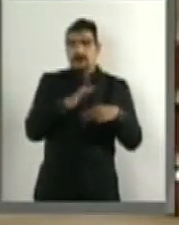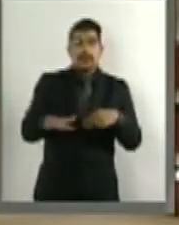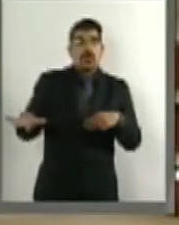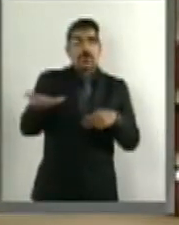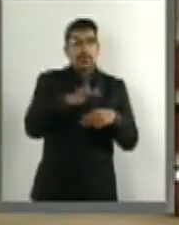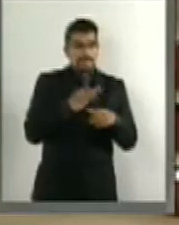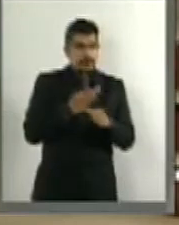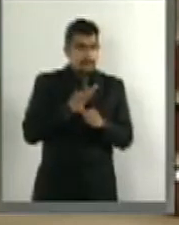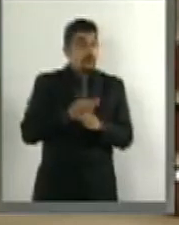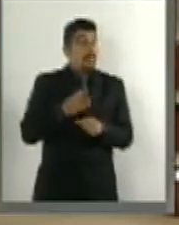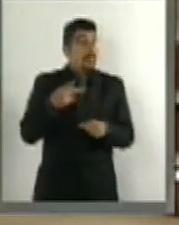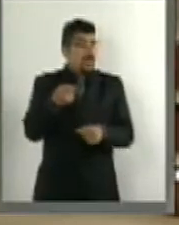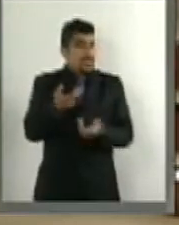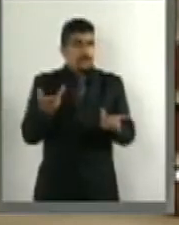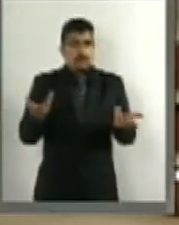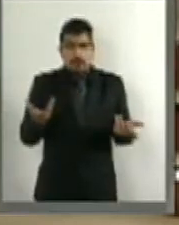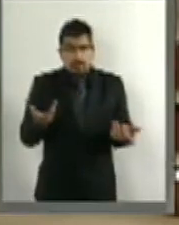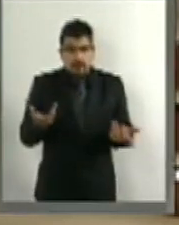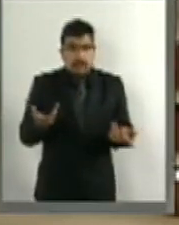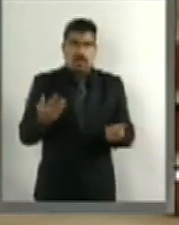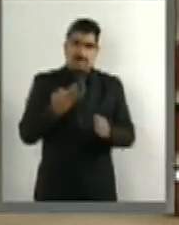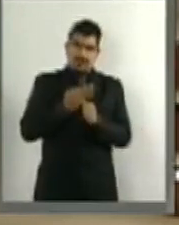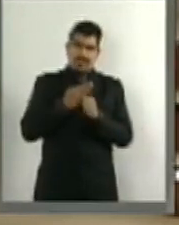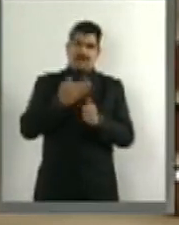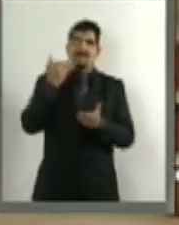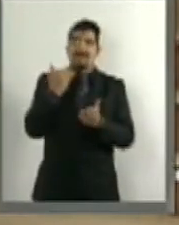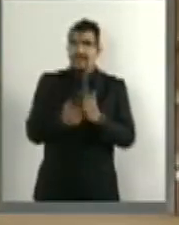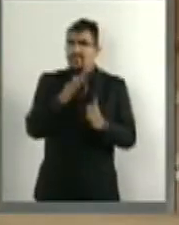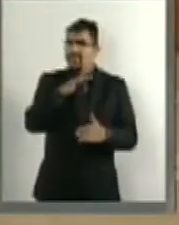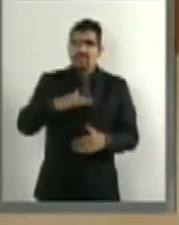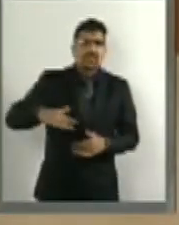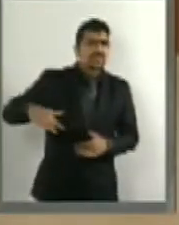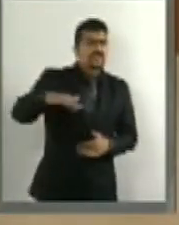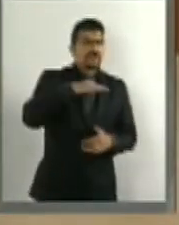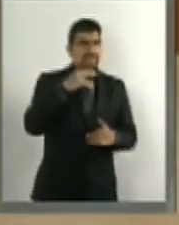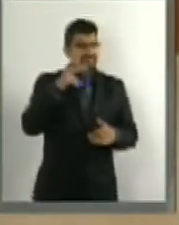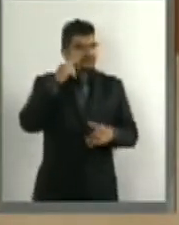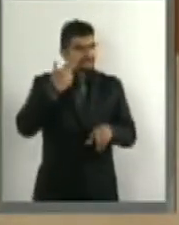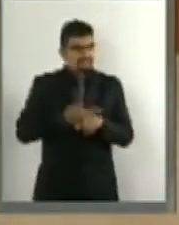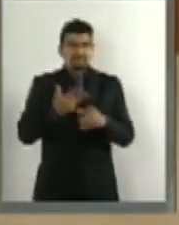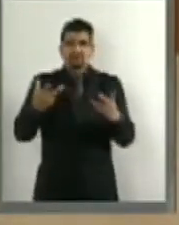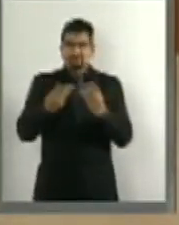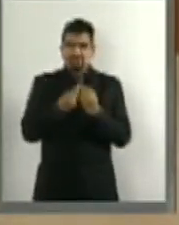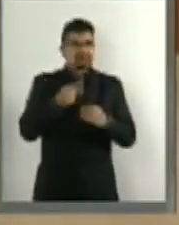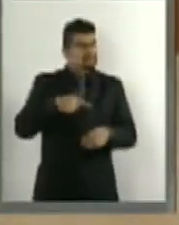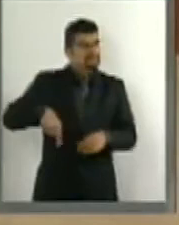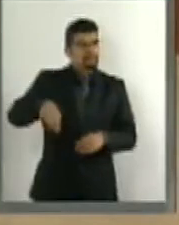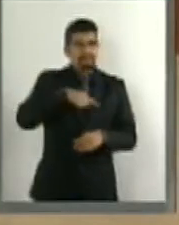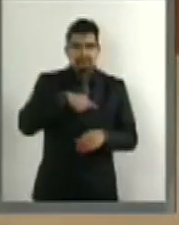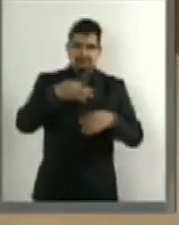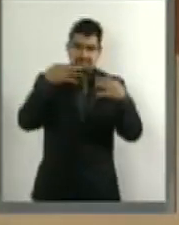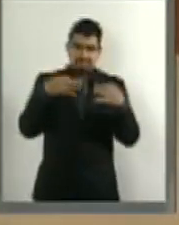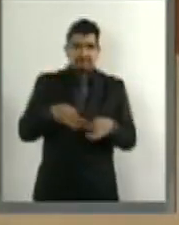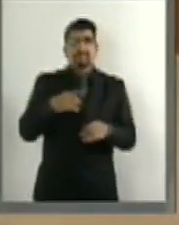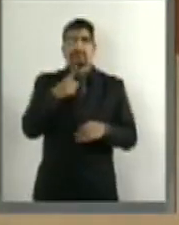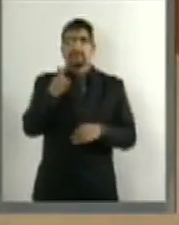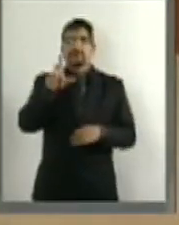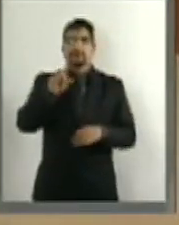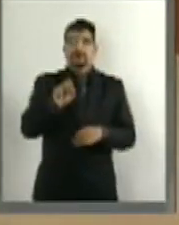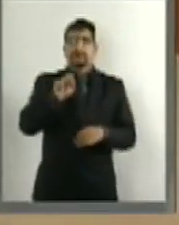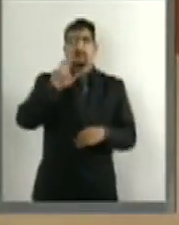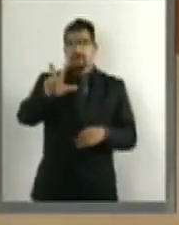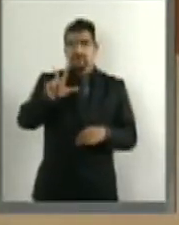Por lo tanto, pues es una tarea que nos compete a todos. De esto somos responsables